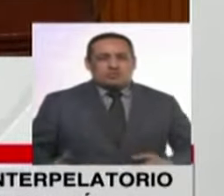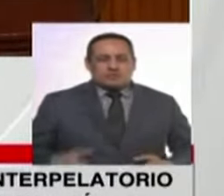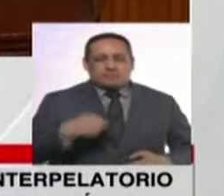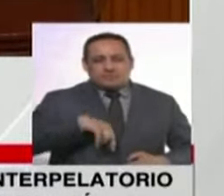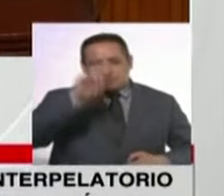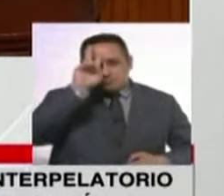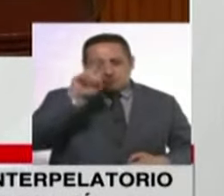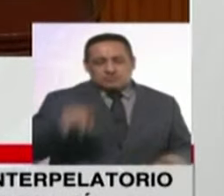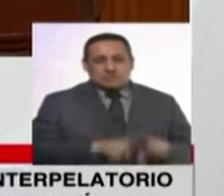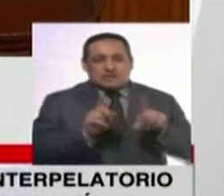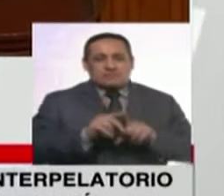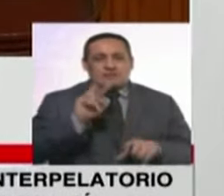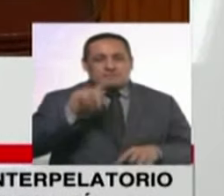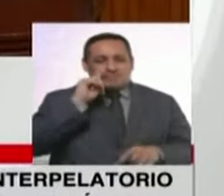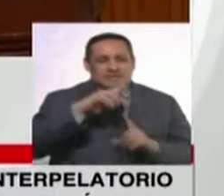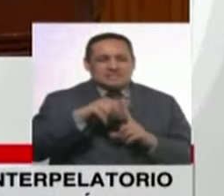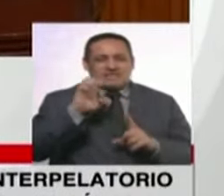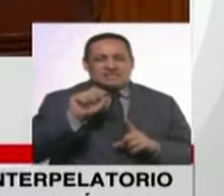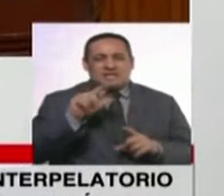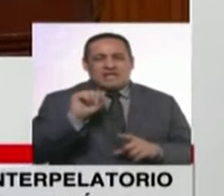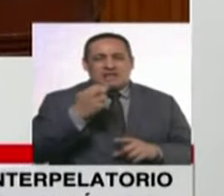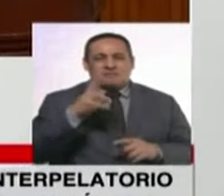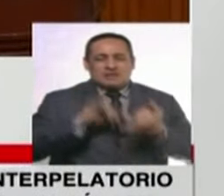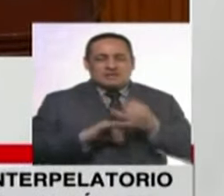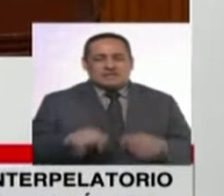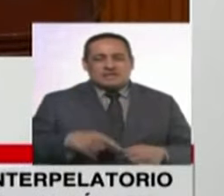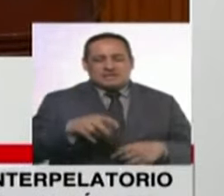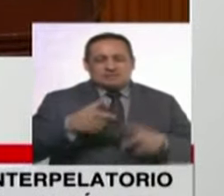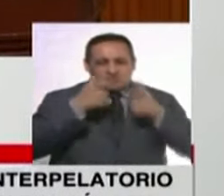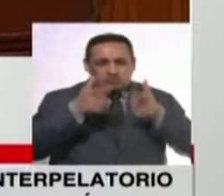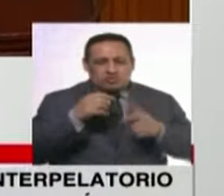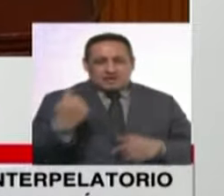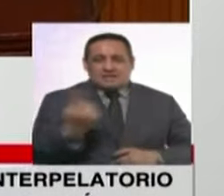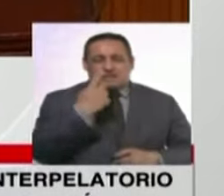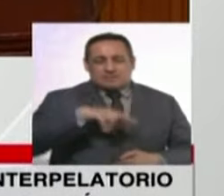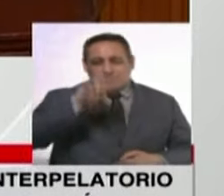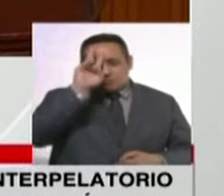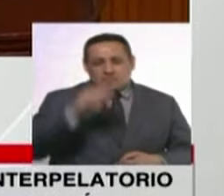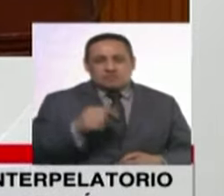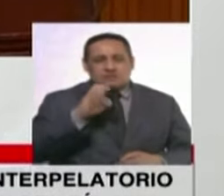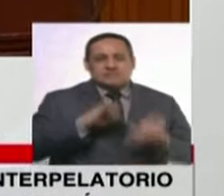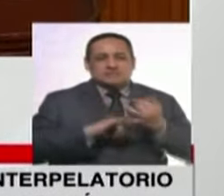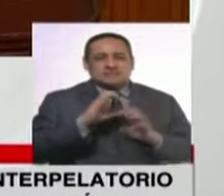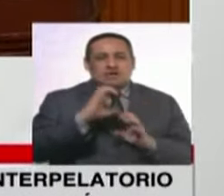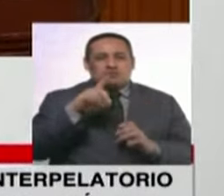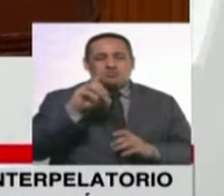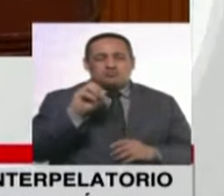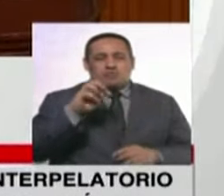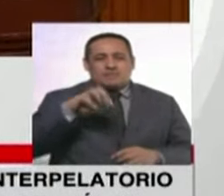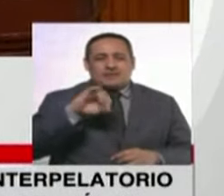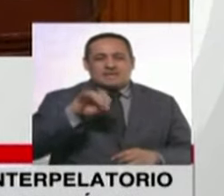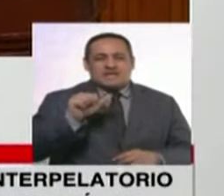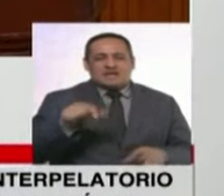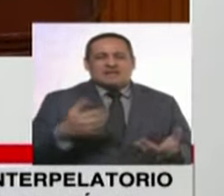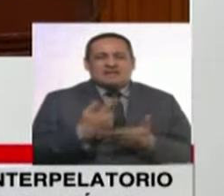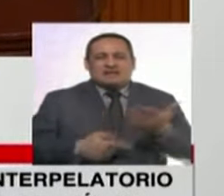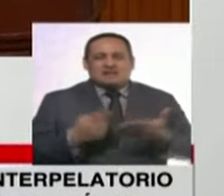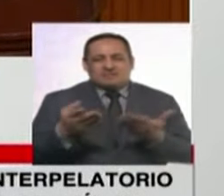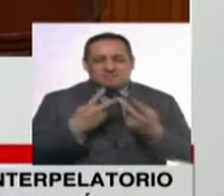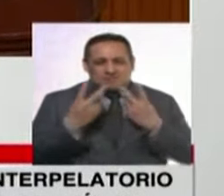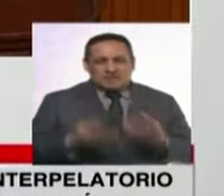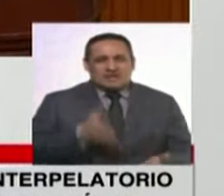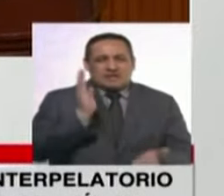Nacional del Perú Vicente Álvarez Moreno y el inspector general de la Policía Nacional del Perú segundo Mejía Montenegro Qué tipo de